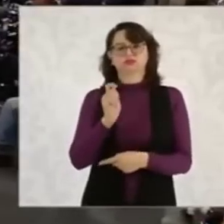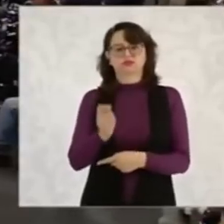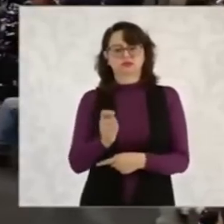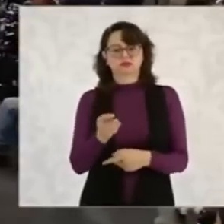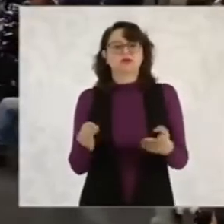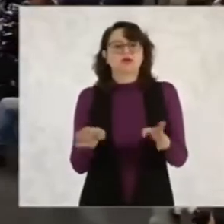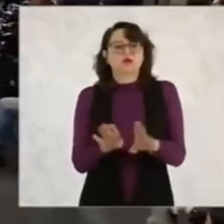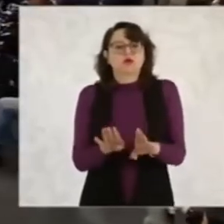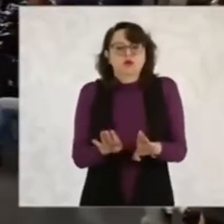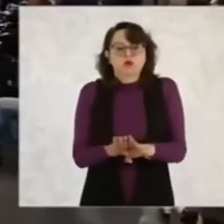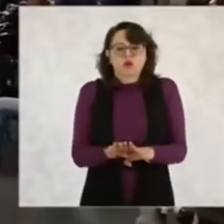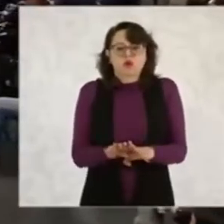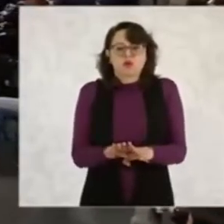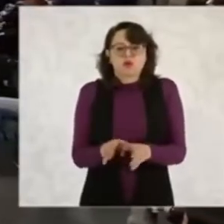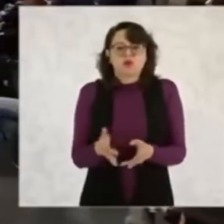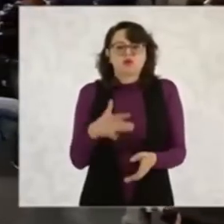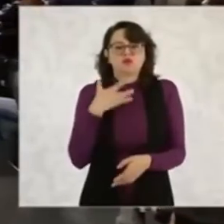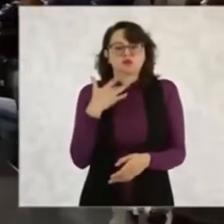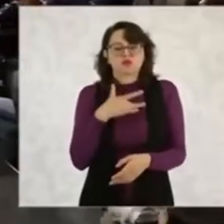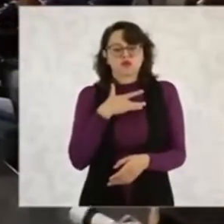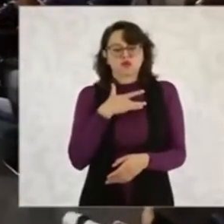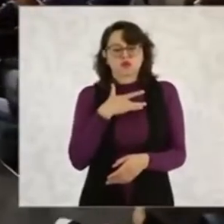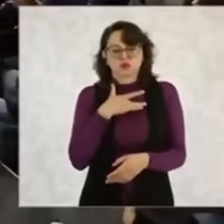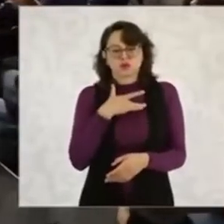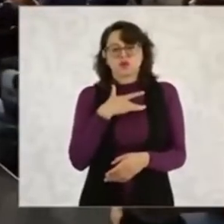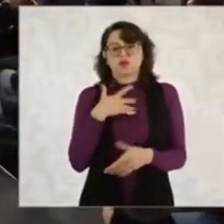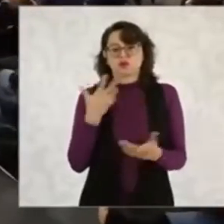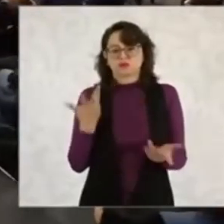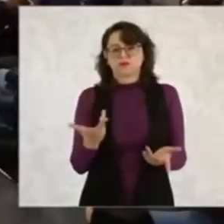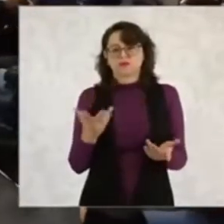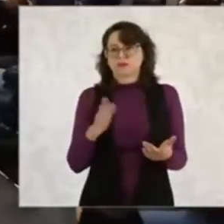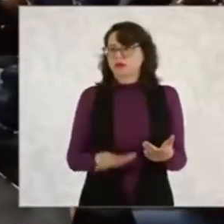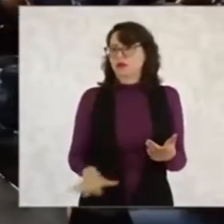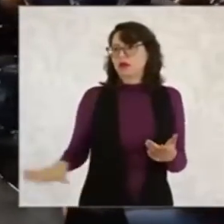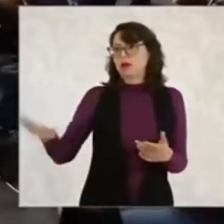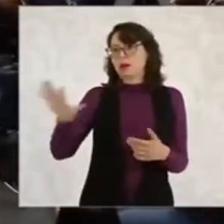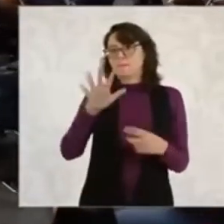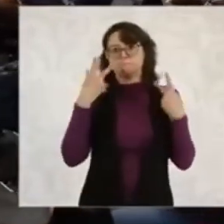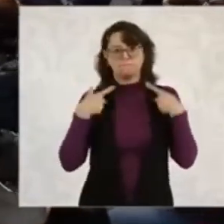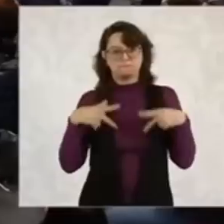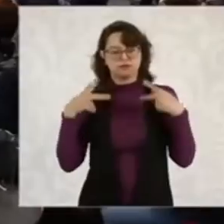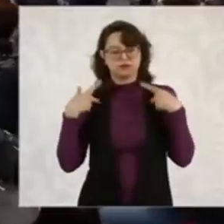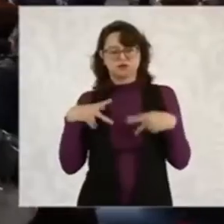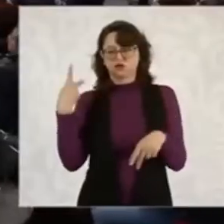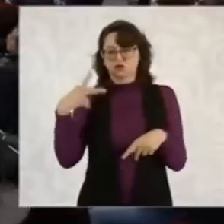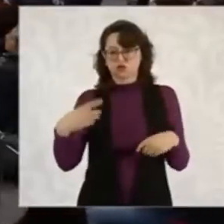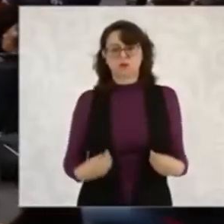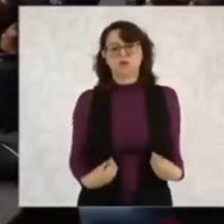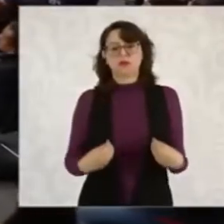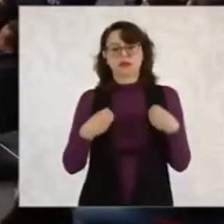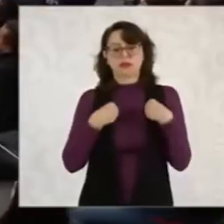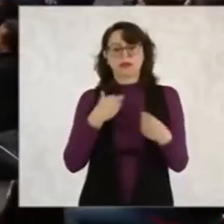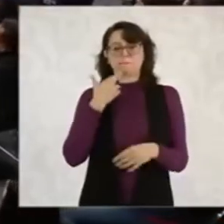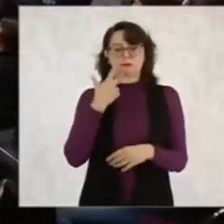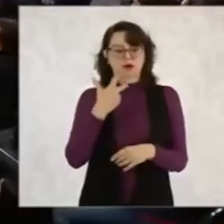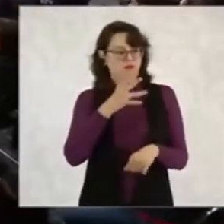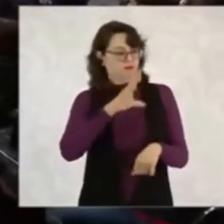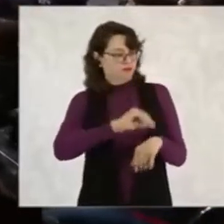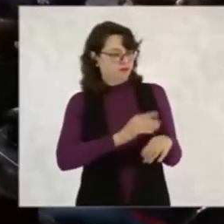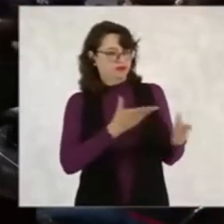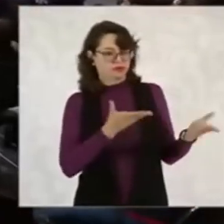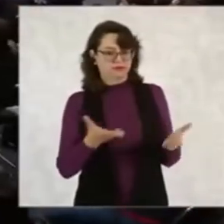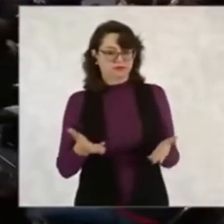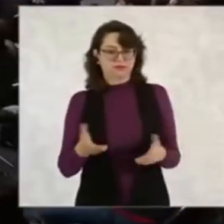cómo puede mejorar la vida de cientos de miles de personas que desarrollan en estas actividades. Si nos permite, Presidenta, que